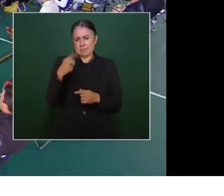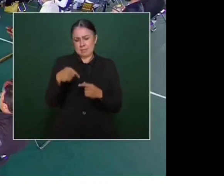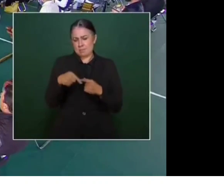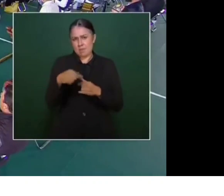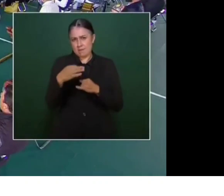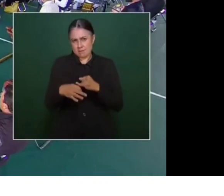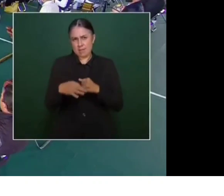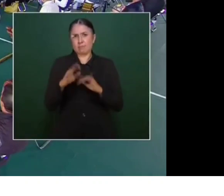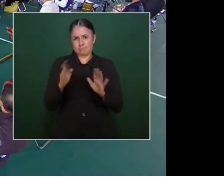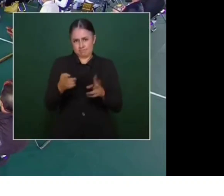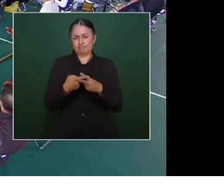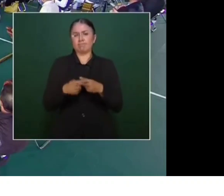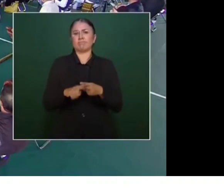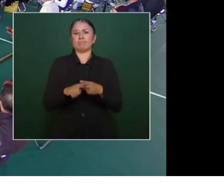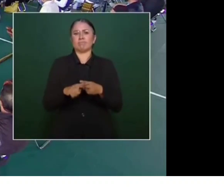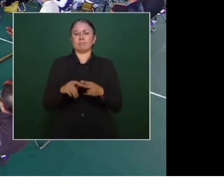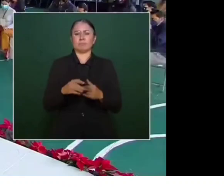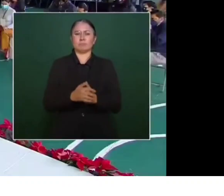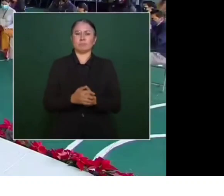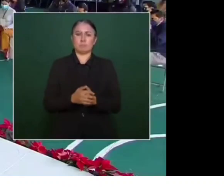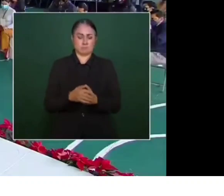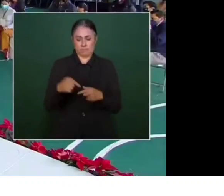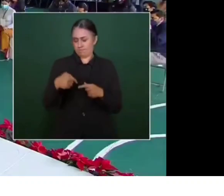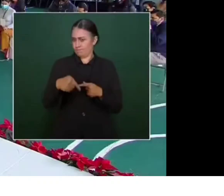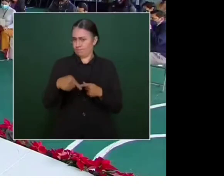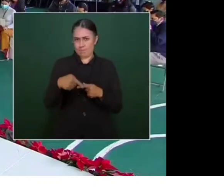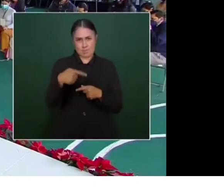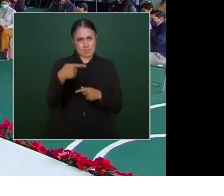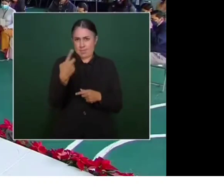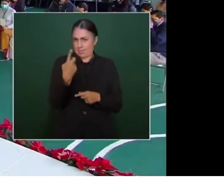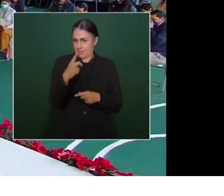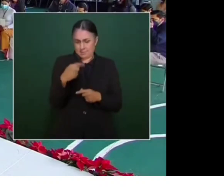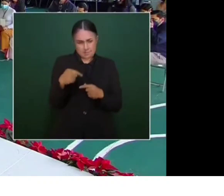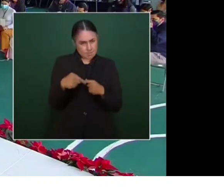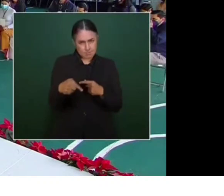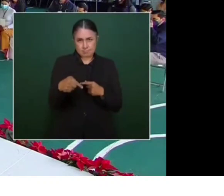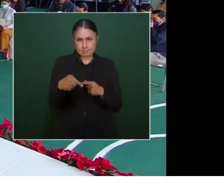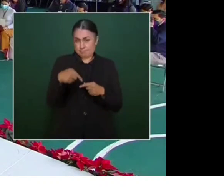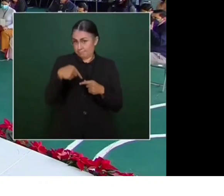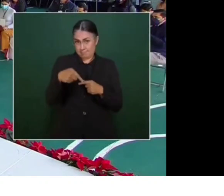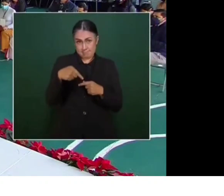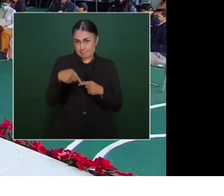Los que entren, los que hayan entrado hasta finales. Hasta finales de este mes, finales de este año.